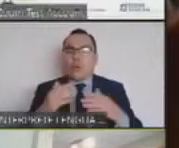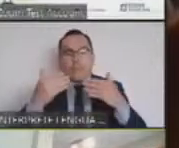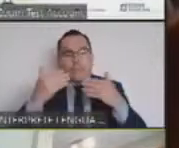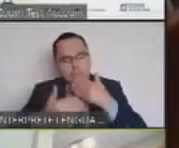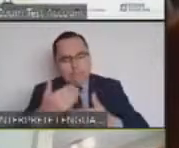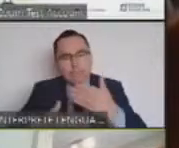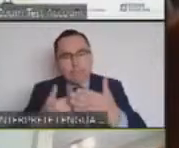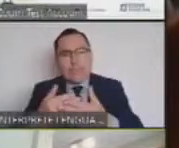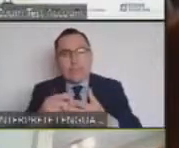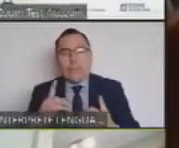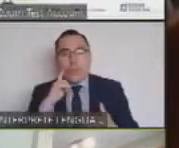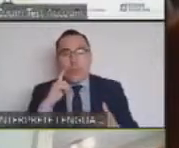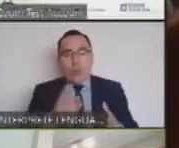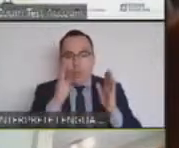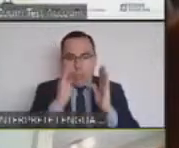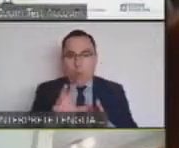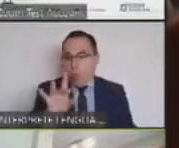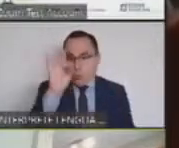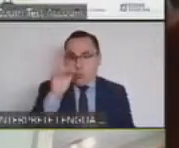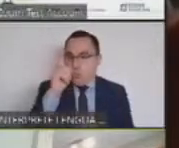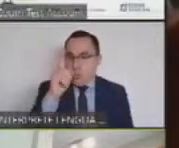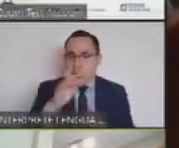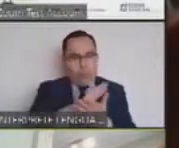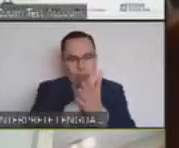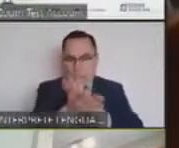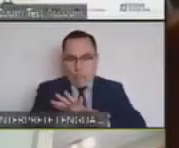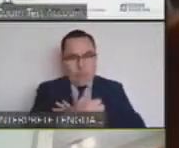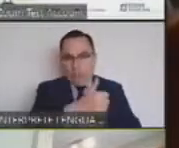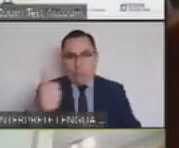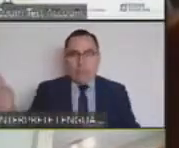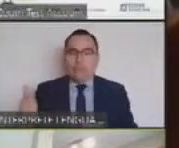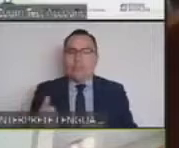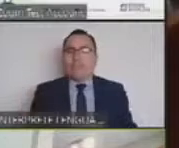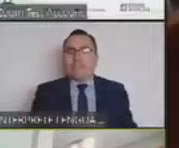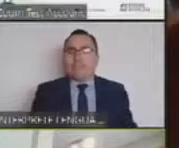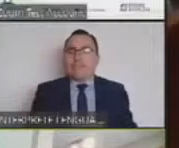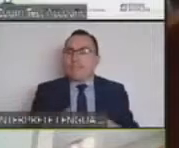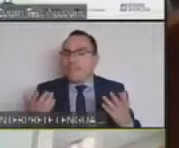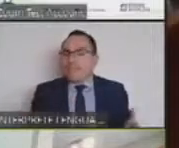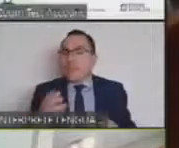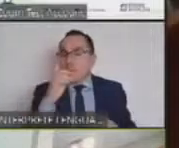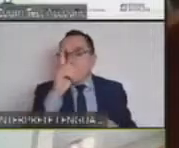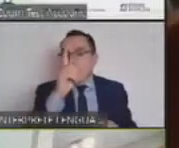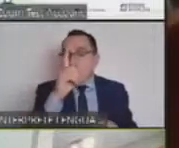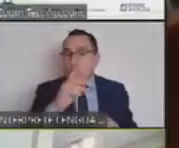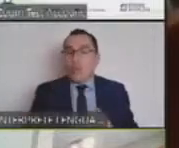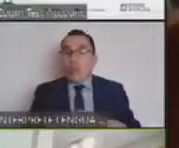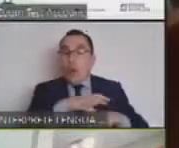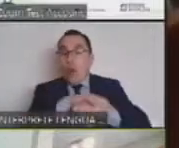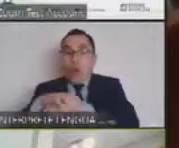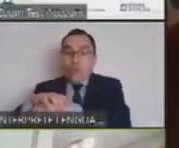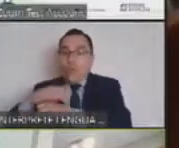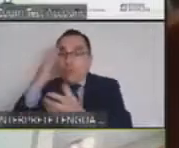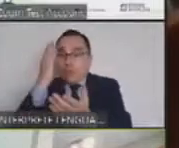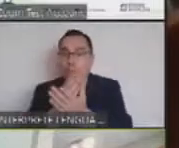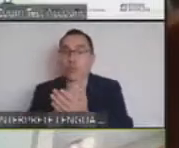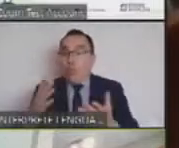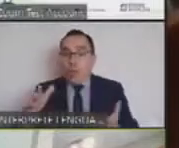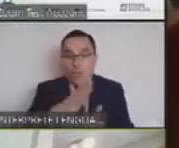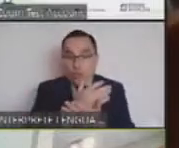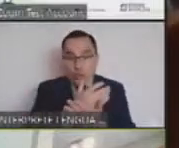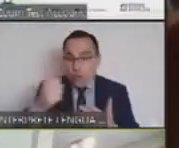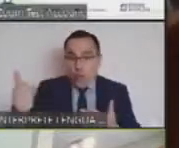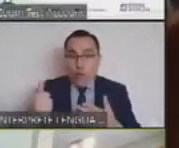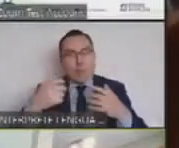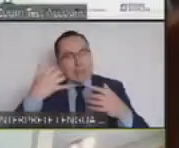general. Entre las primeras medidas de este tipo ya adoptadas, cabe destacar la obligatoriedad de concursar